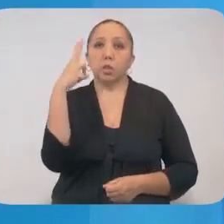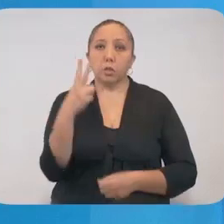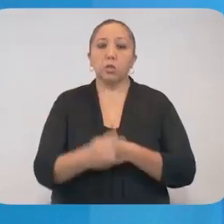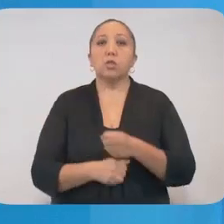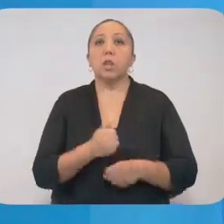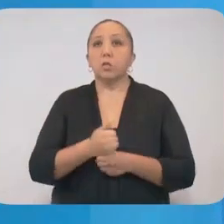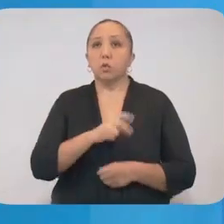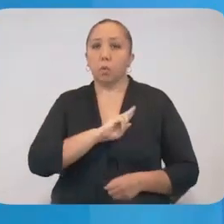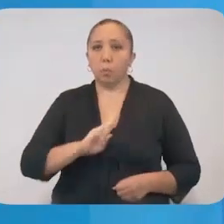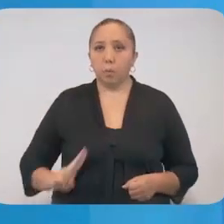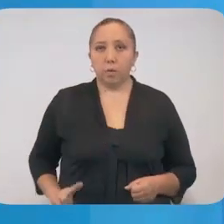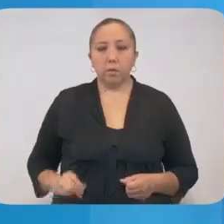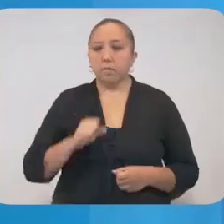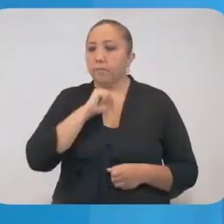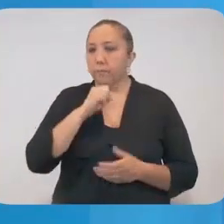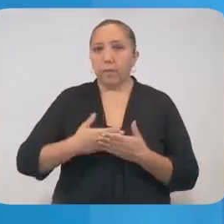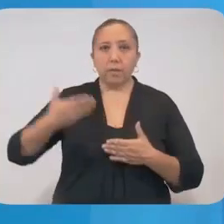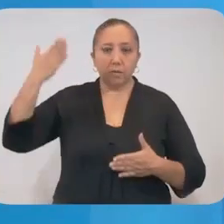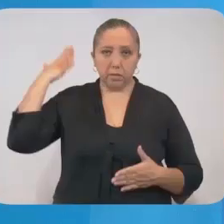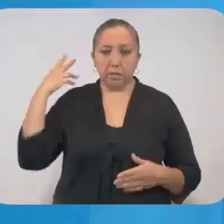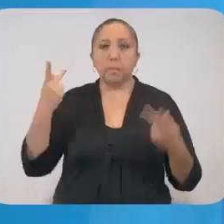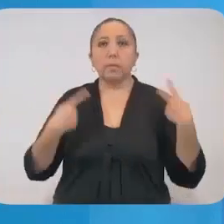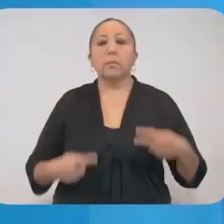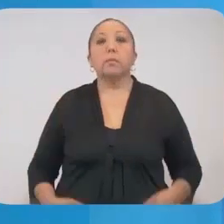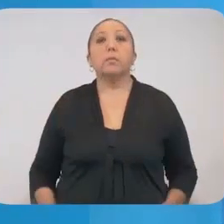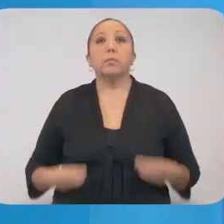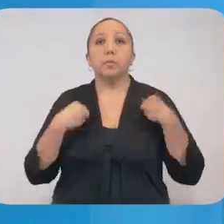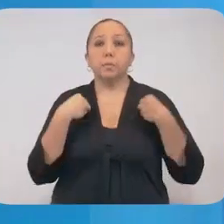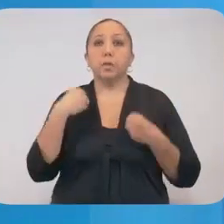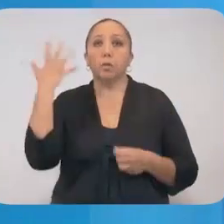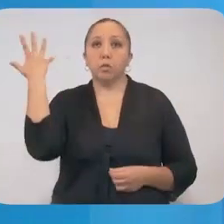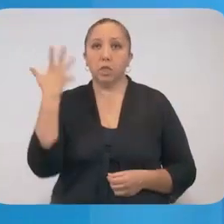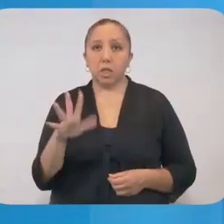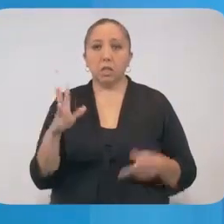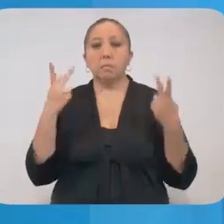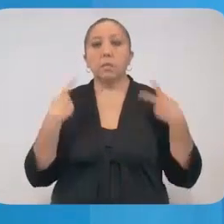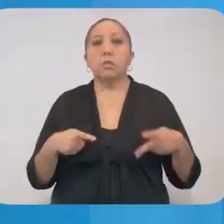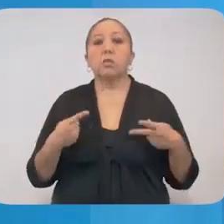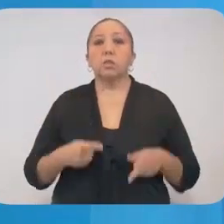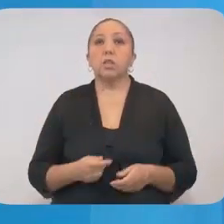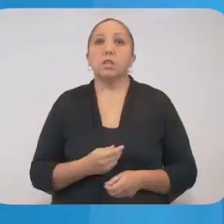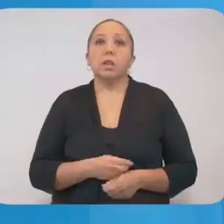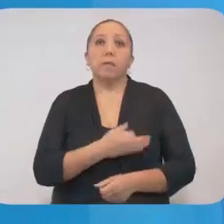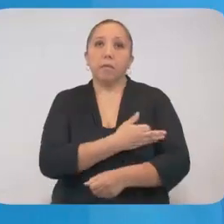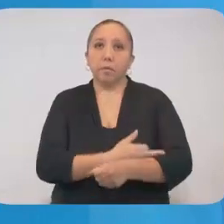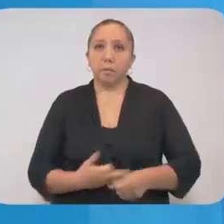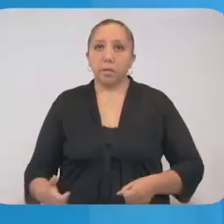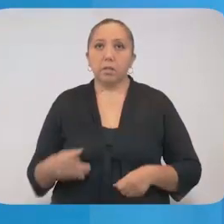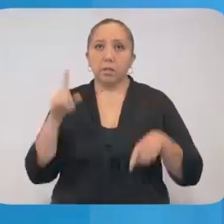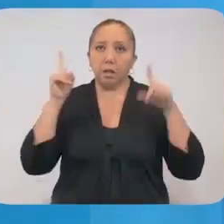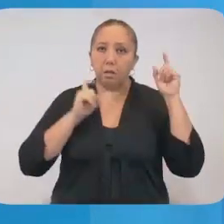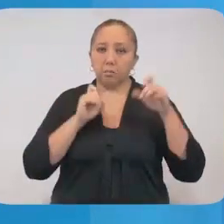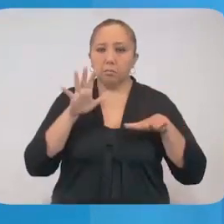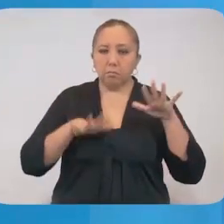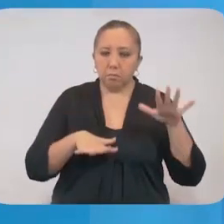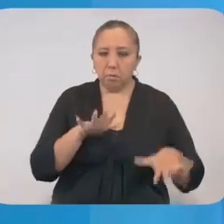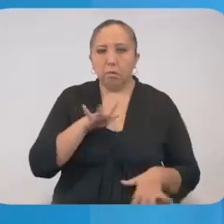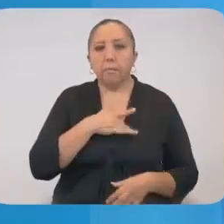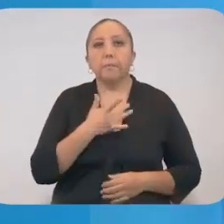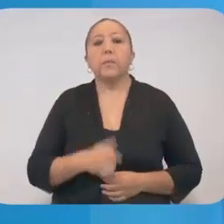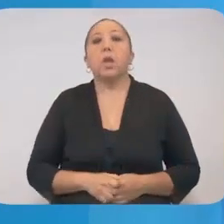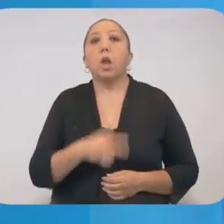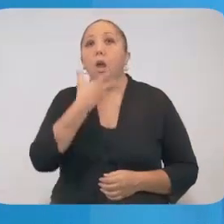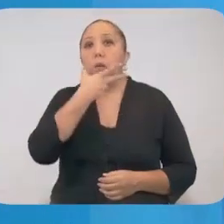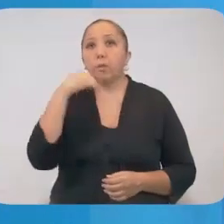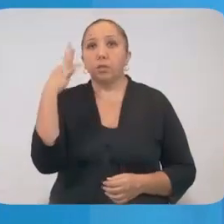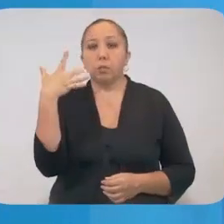antecedentes médicos. La paciente convivía con 10 contactos, los cuales han presentado síntomas leves. Hombre de 54